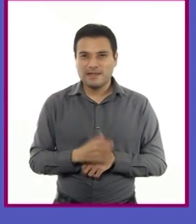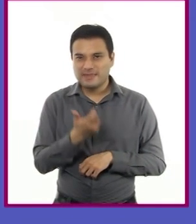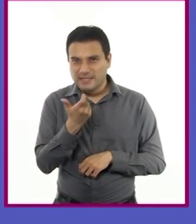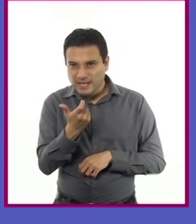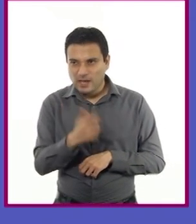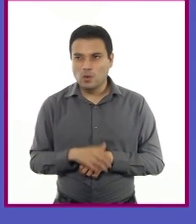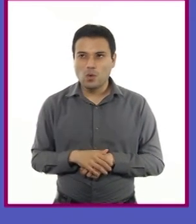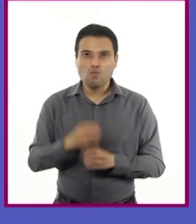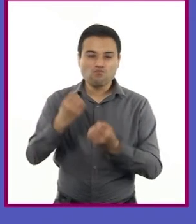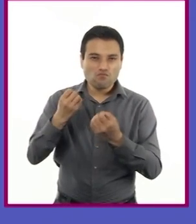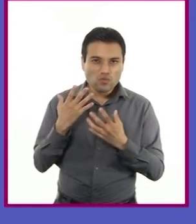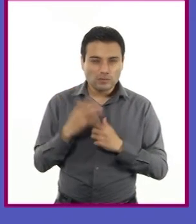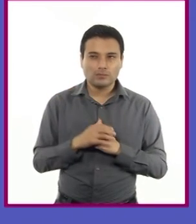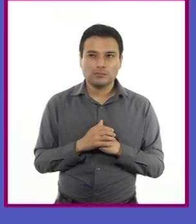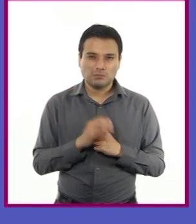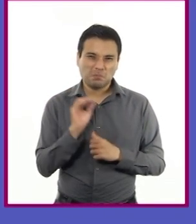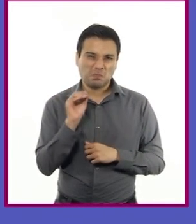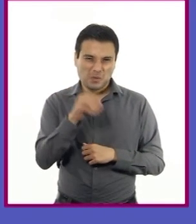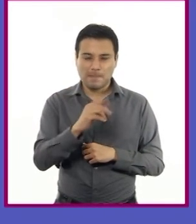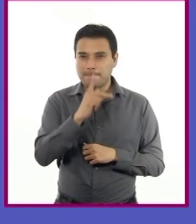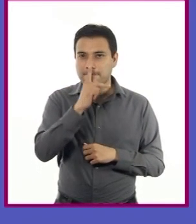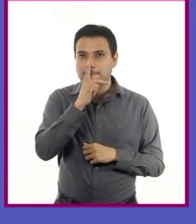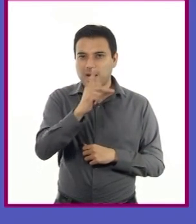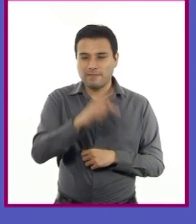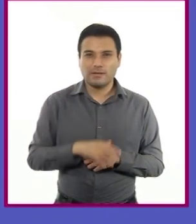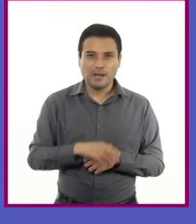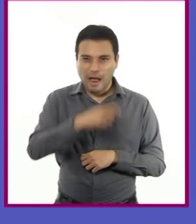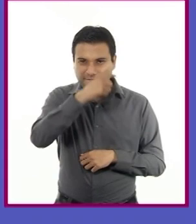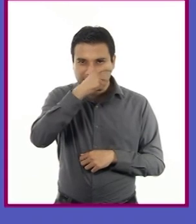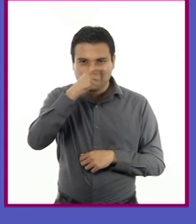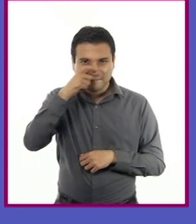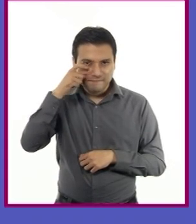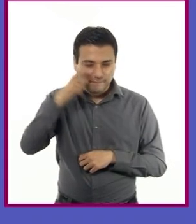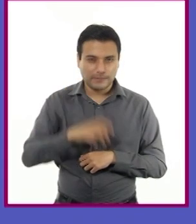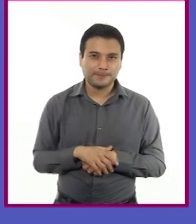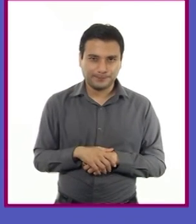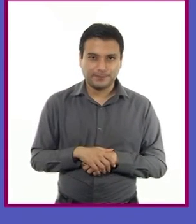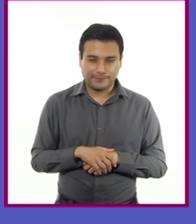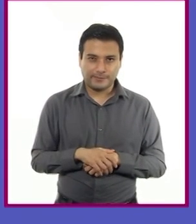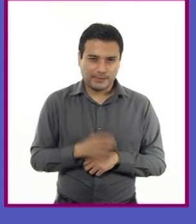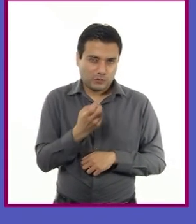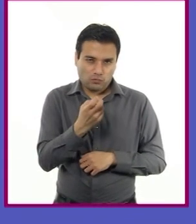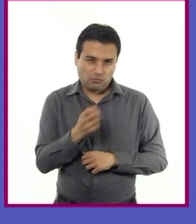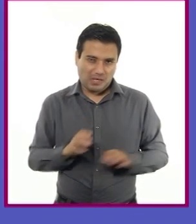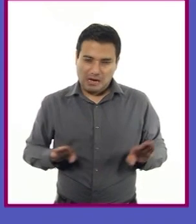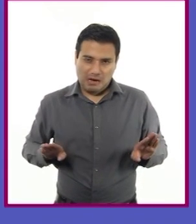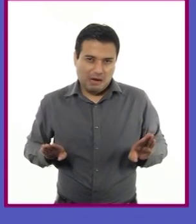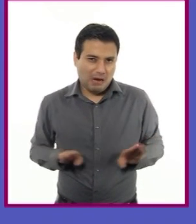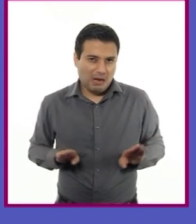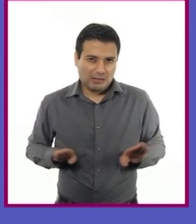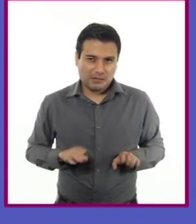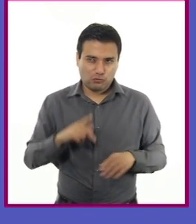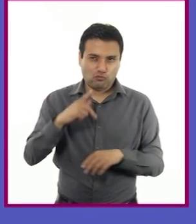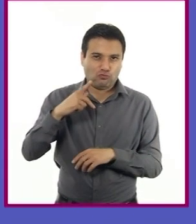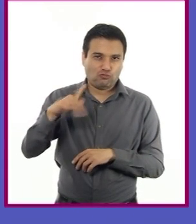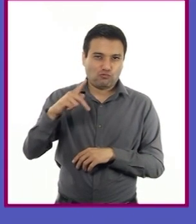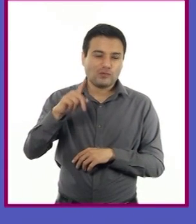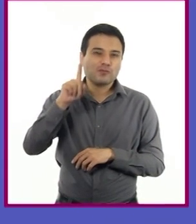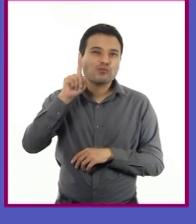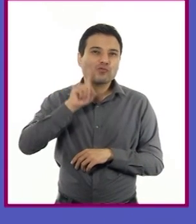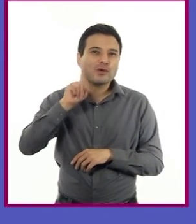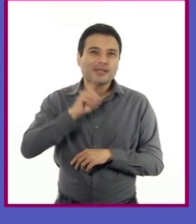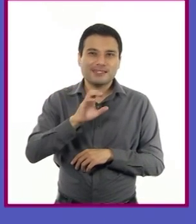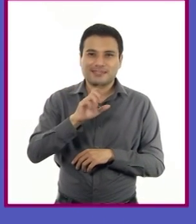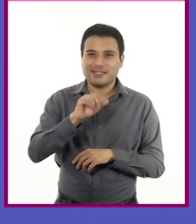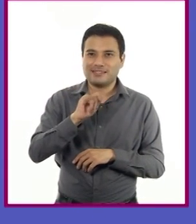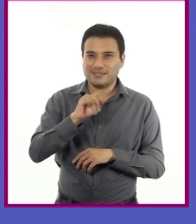recompensa. Entonces coloco avaricia, que además es una característica de Celestina. Y por